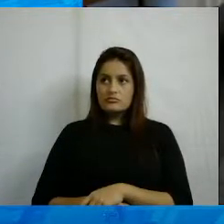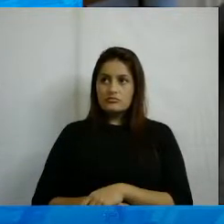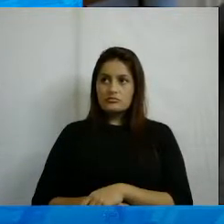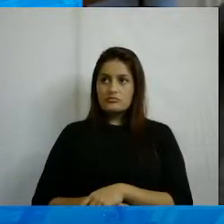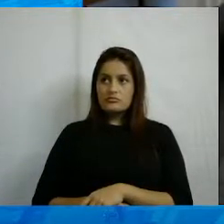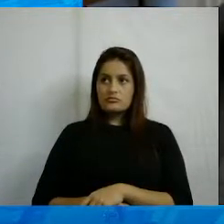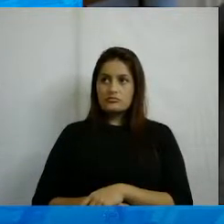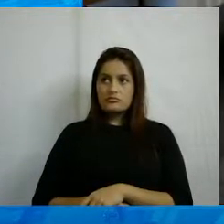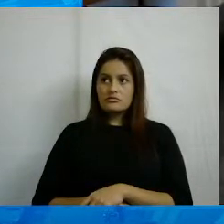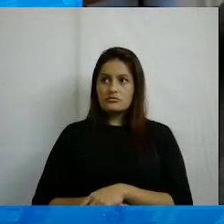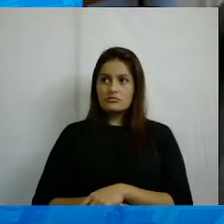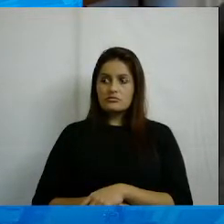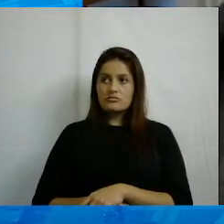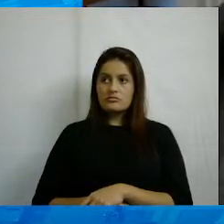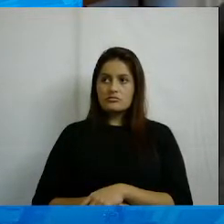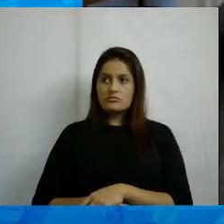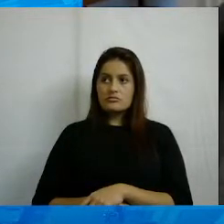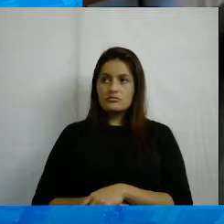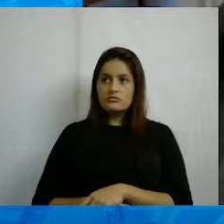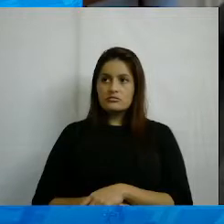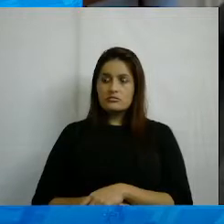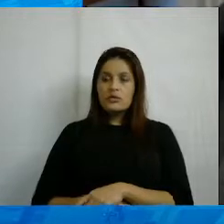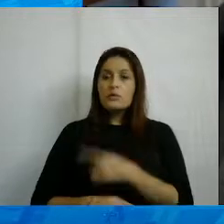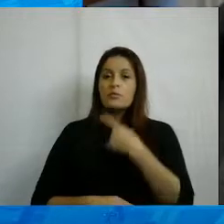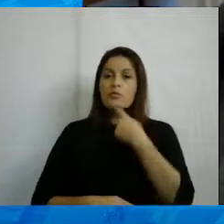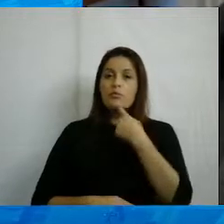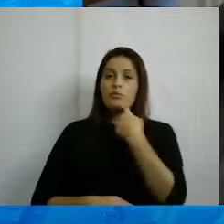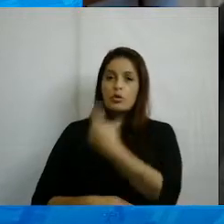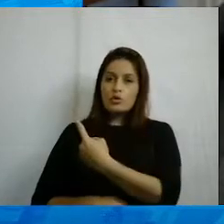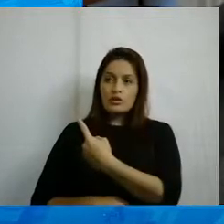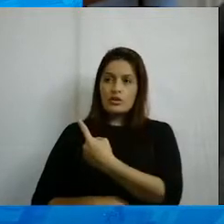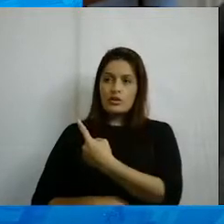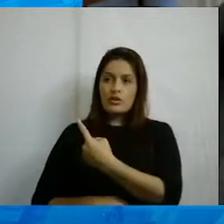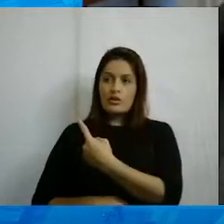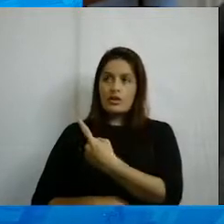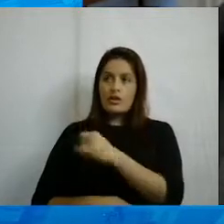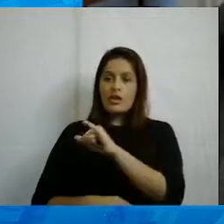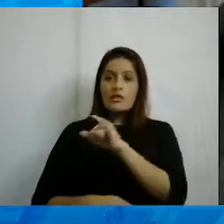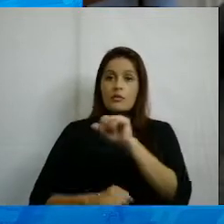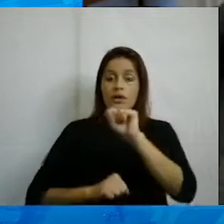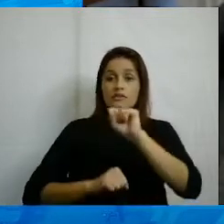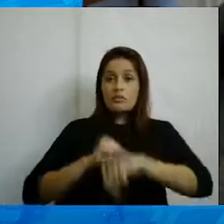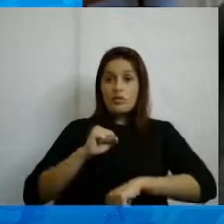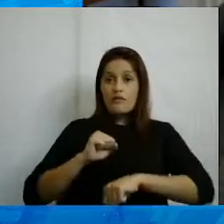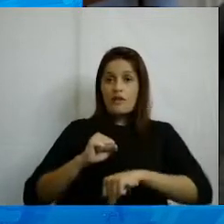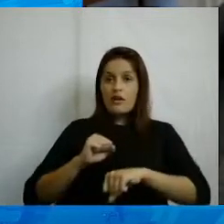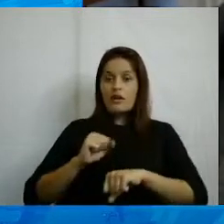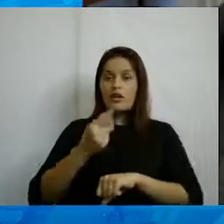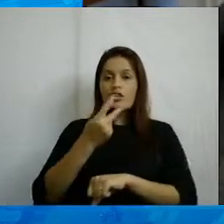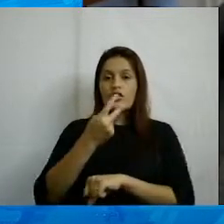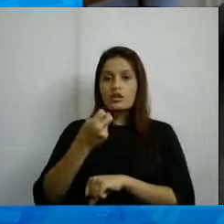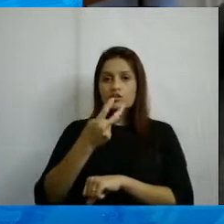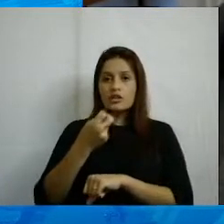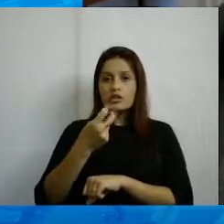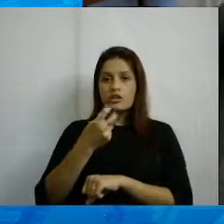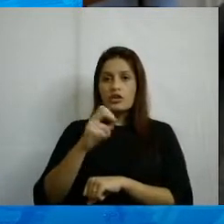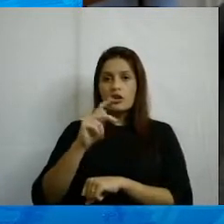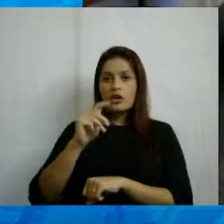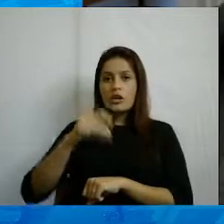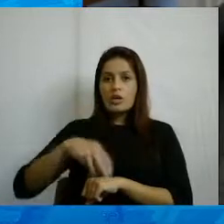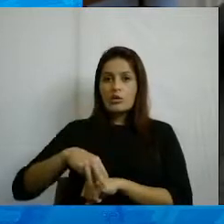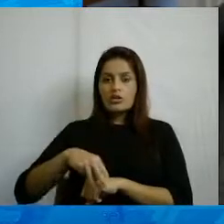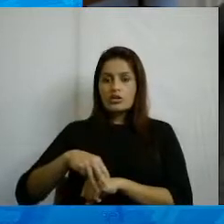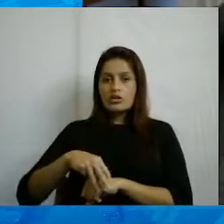Concejal Alarcón. Consultar, una vez que se agota la autonomía de estos vehículos, ¿cuánto demoran en cargar para llegar al